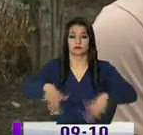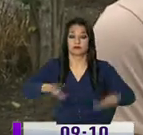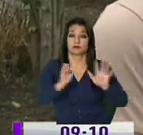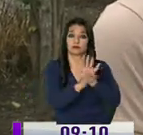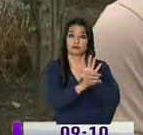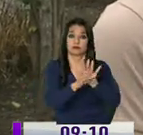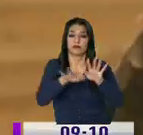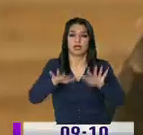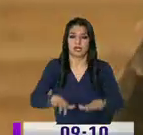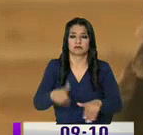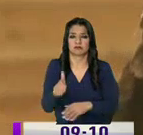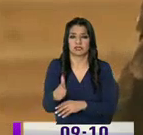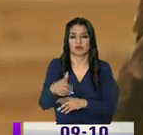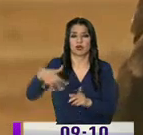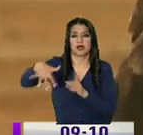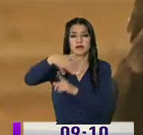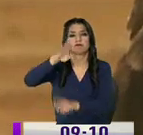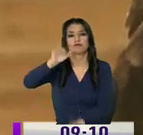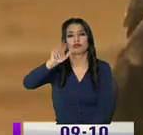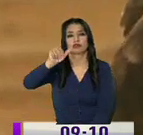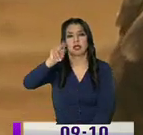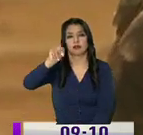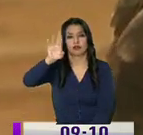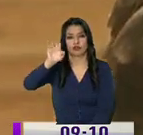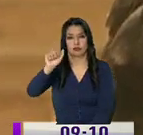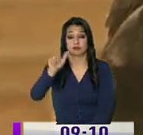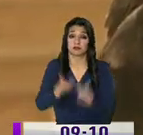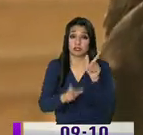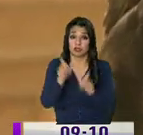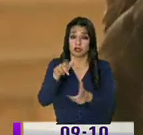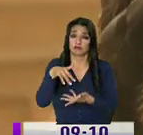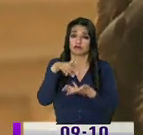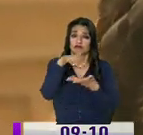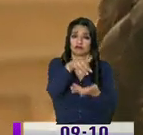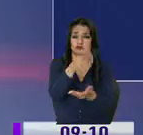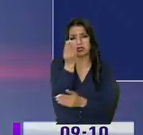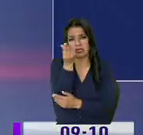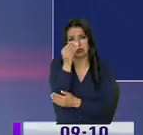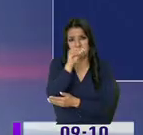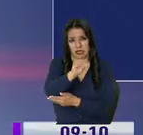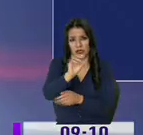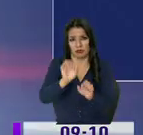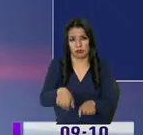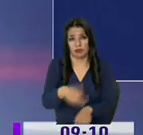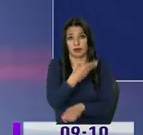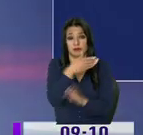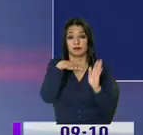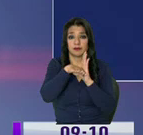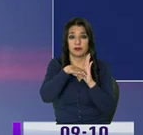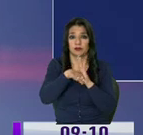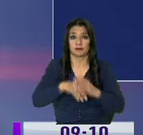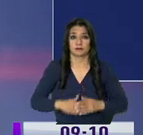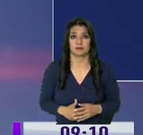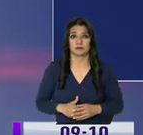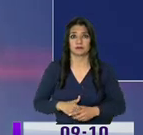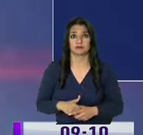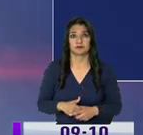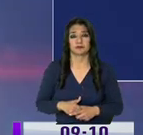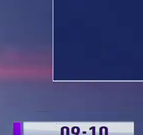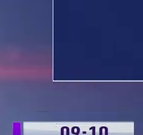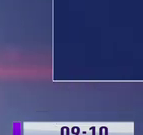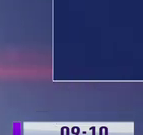Jardín Botánico. Lo más importante sería que las personas puedan hacer una donación económica a la cuenta corriente Banco Pichincha número